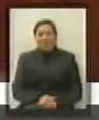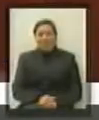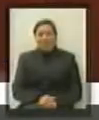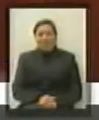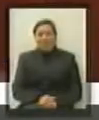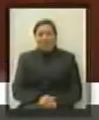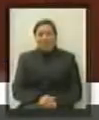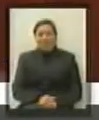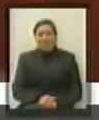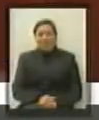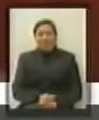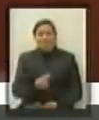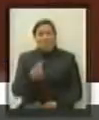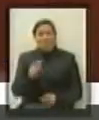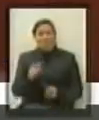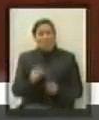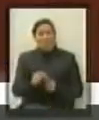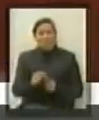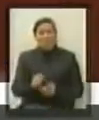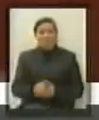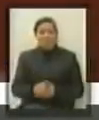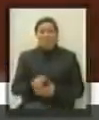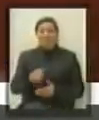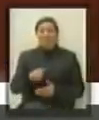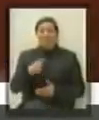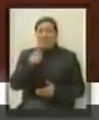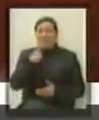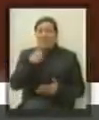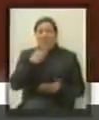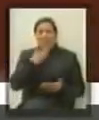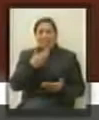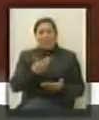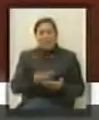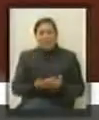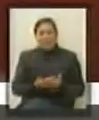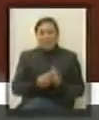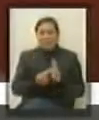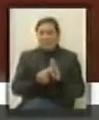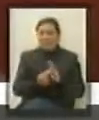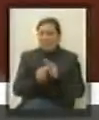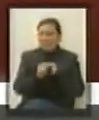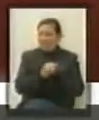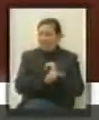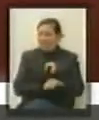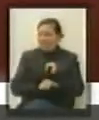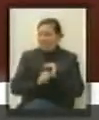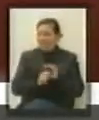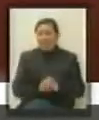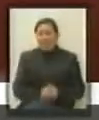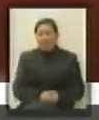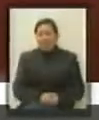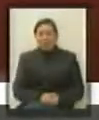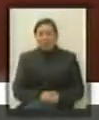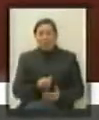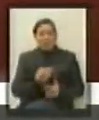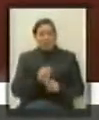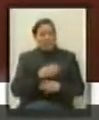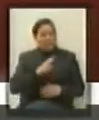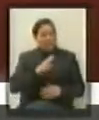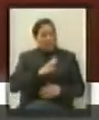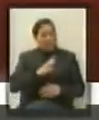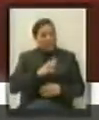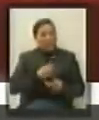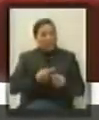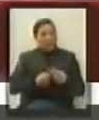Señor, sean mis primeras palabras para reiterar mi agradecimiento a la representación nacional por la cortesía de